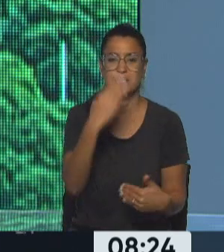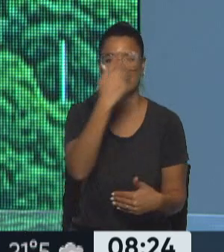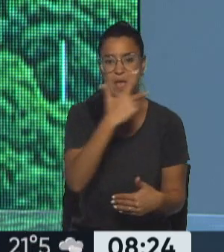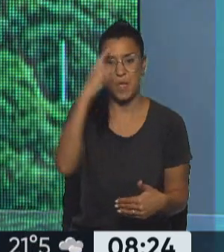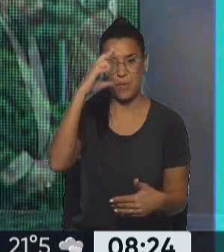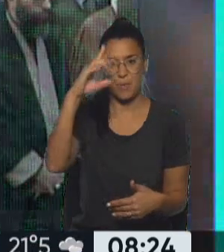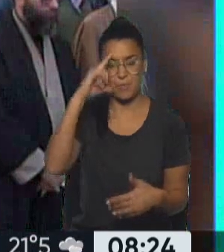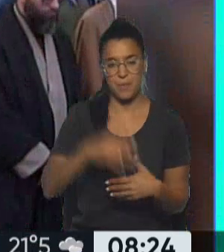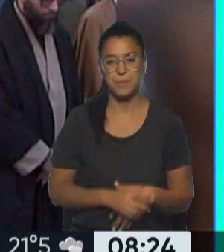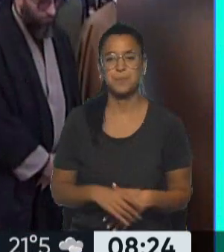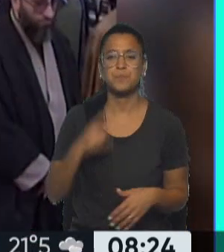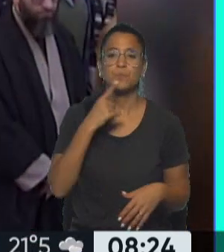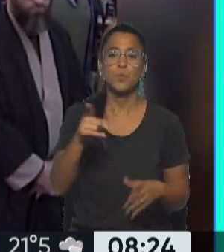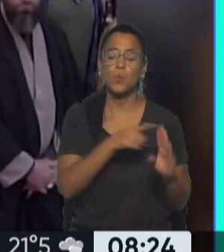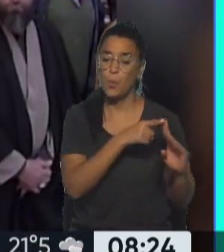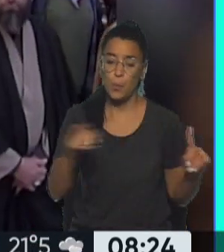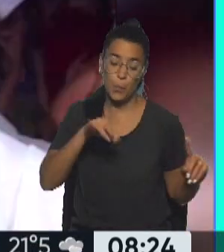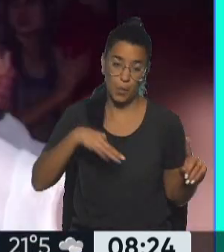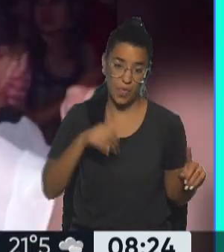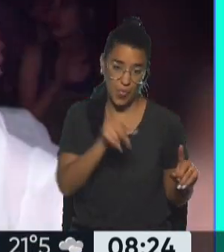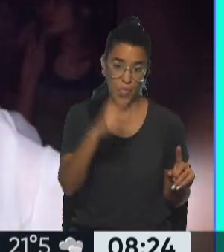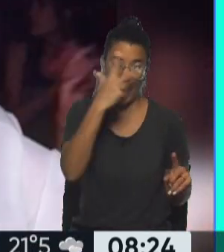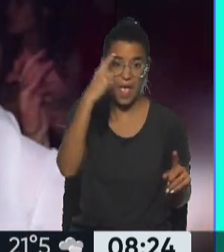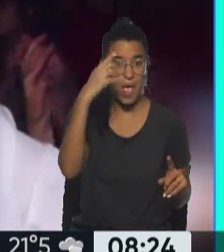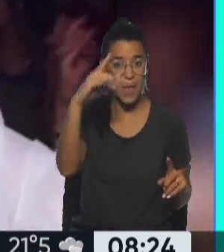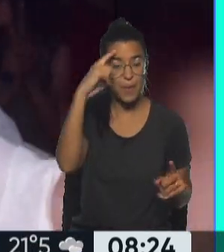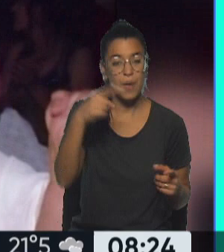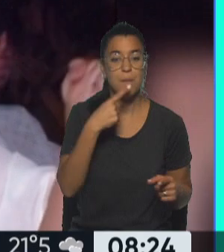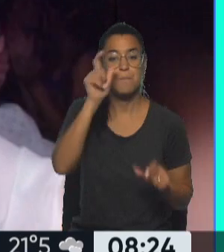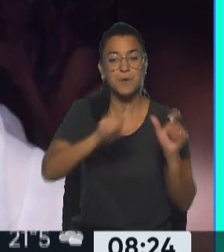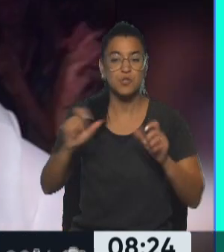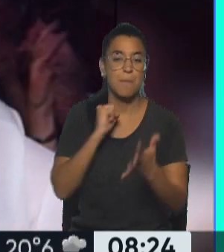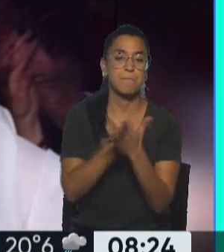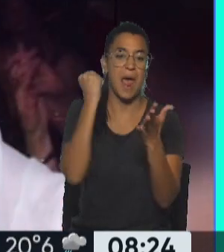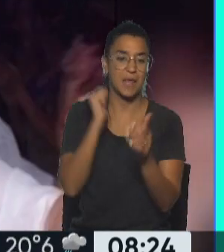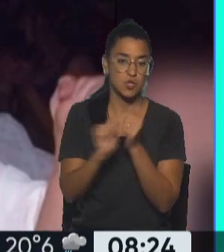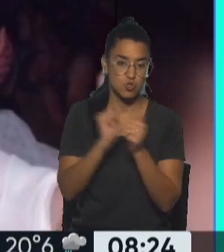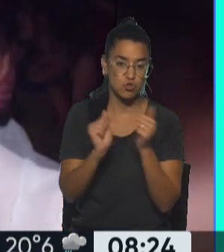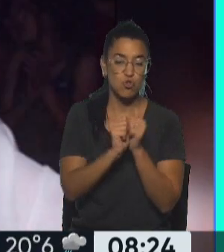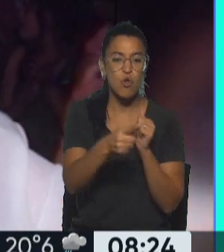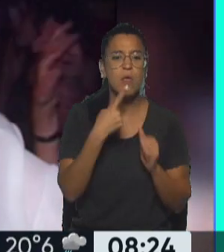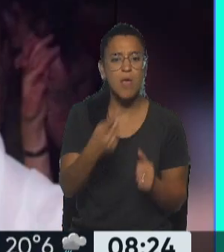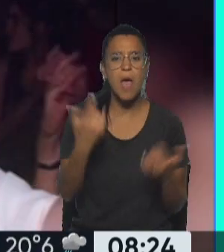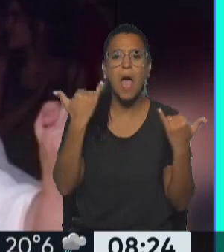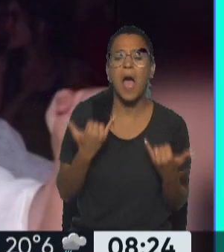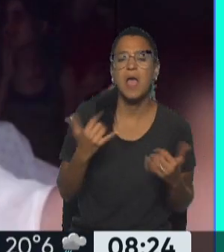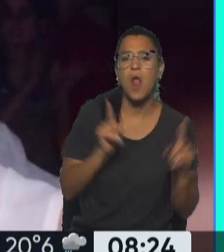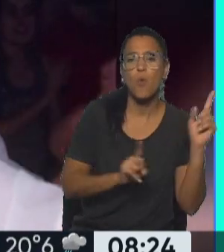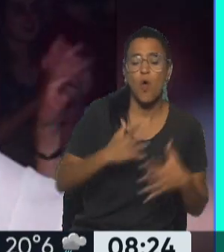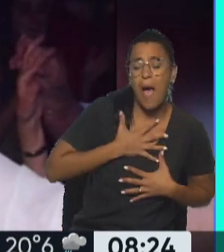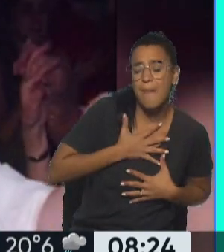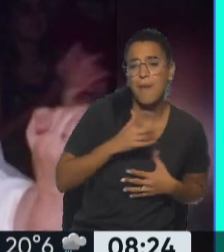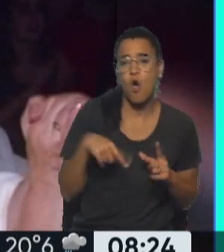Durante la vida de Eve, como pasa con todos los personajes que marcan historia, generó amores y generó